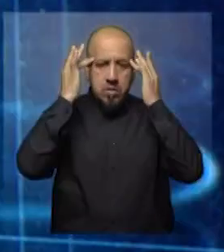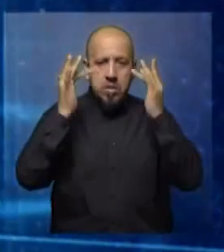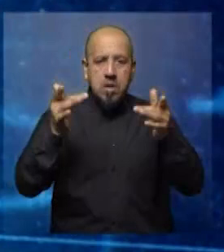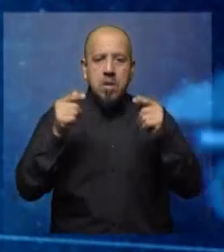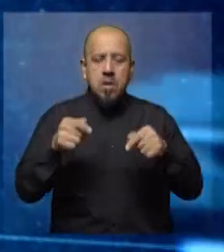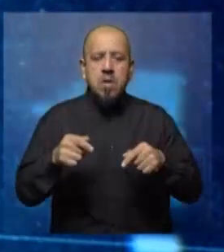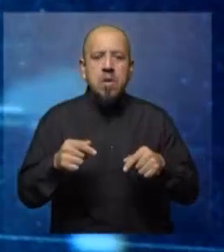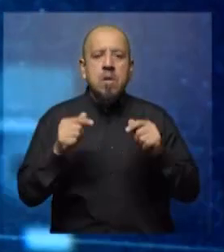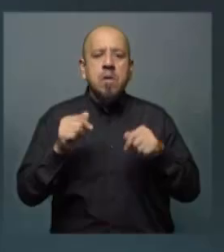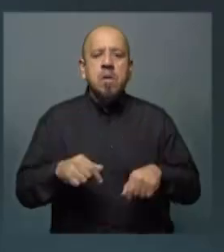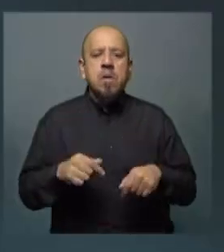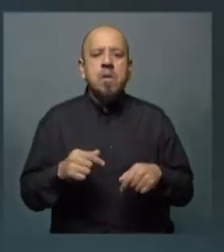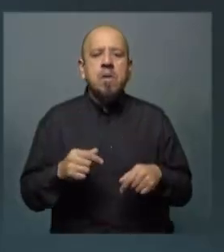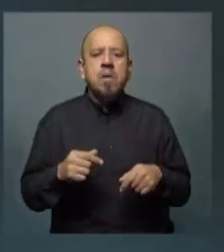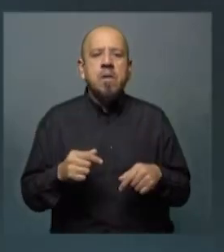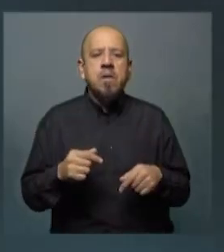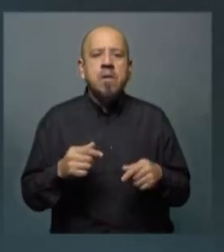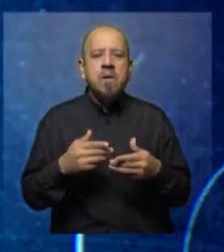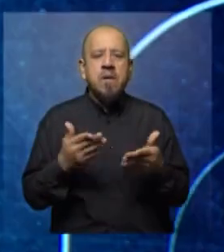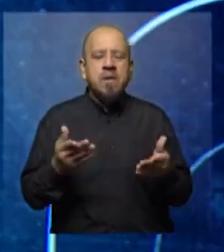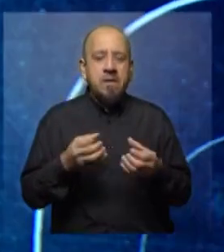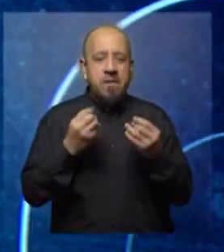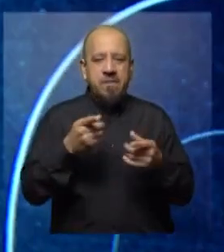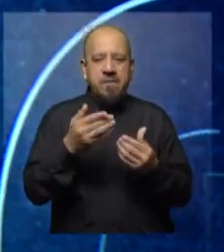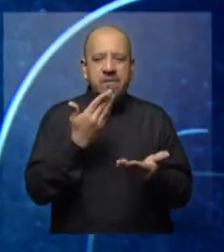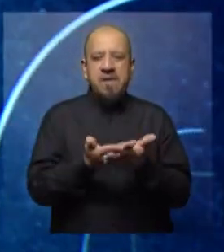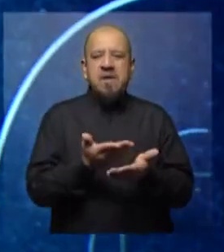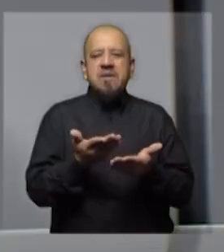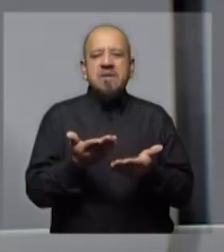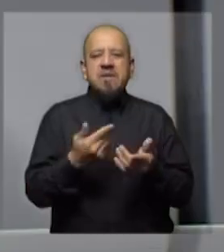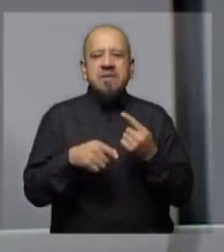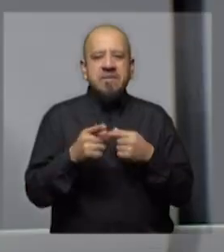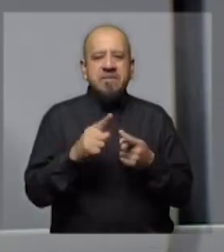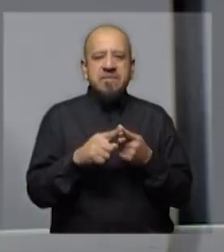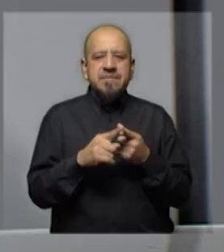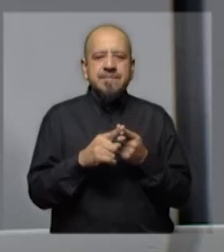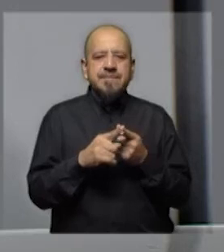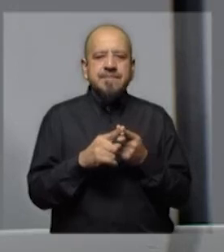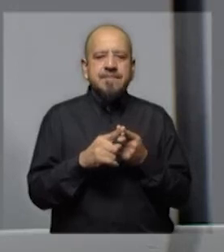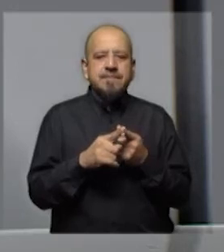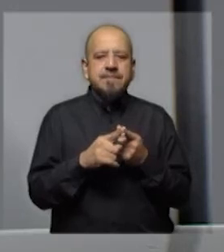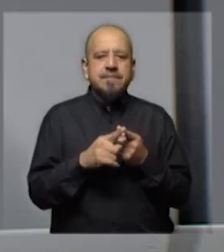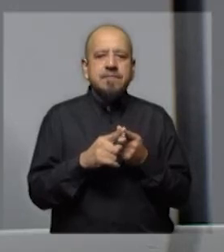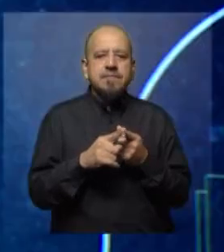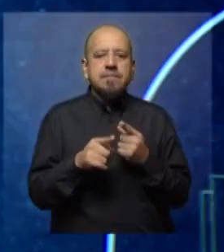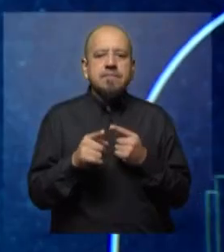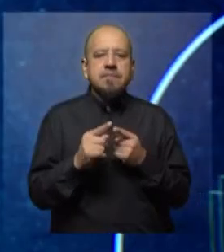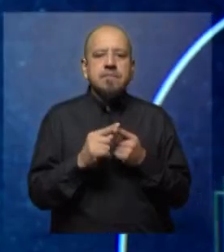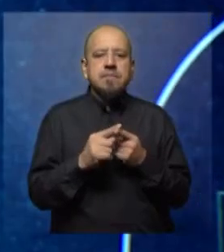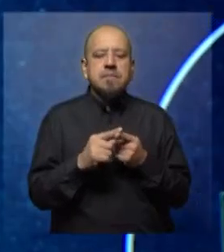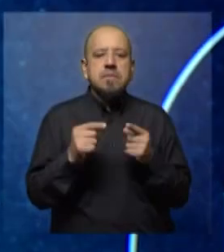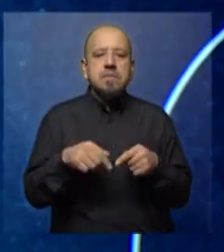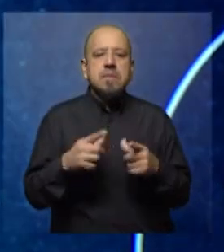hoy en día estaría más contemporáneo Ahora sí porque él planteaba justamente eso vamos a centrar en educación no